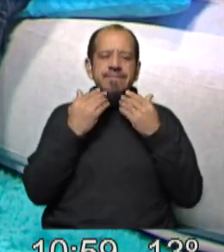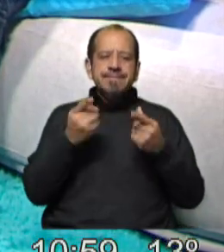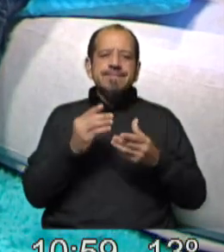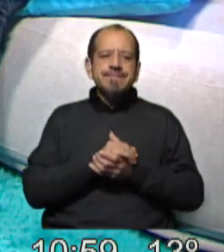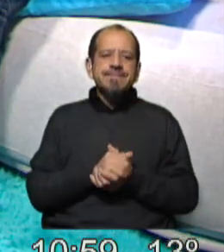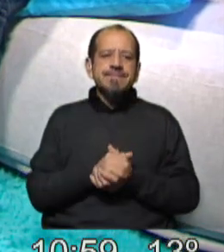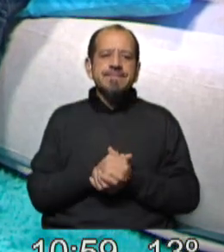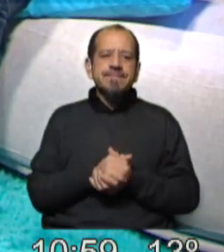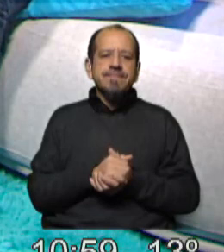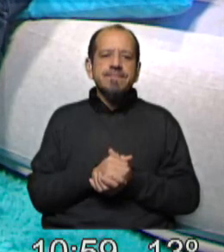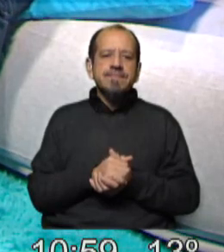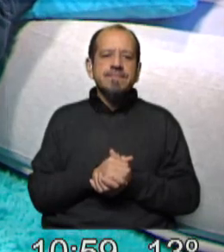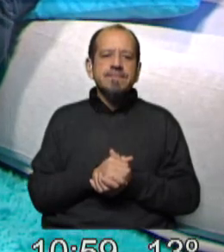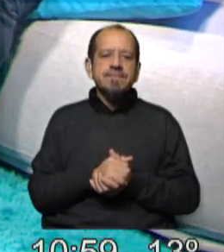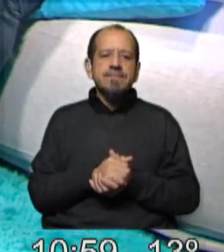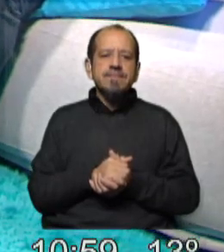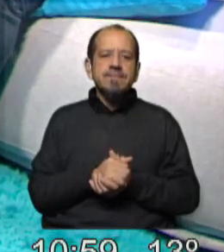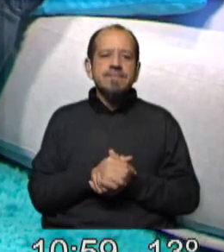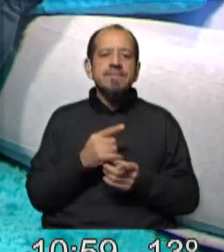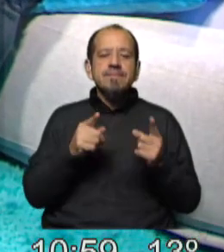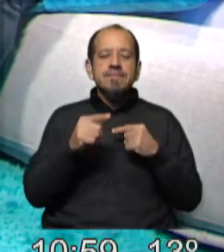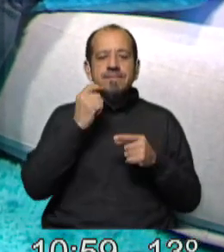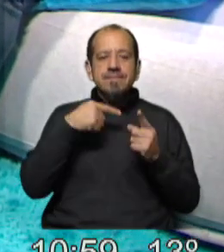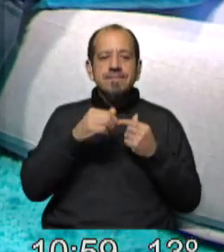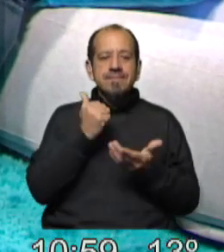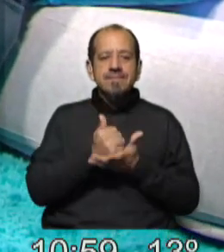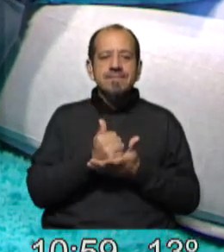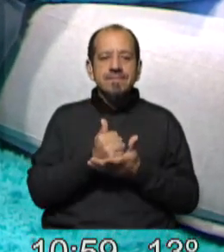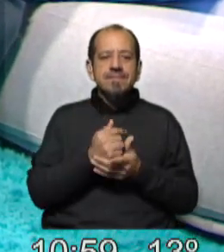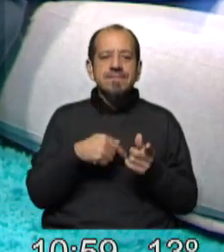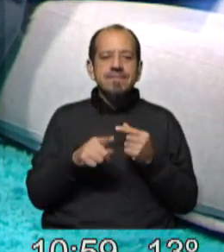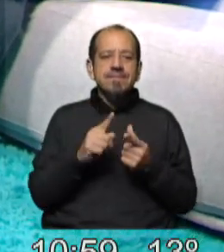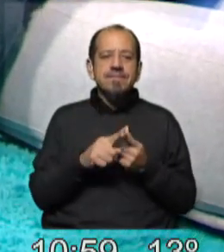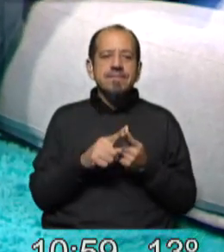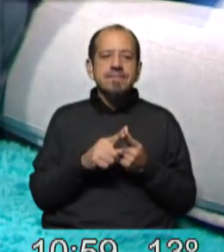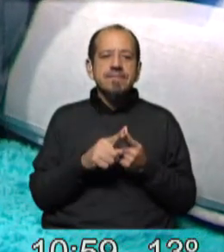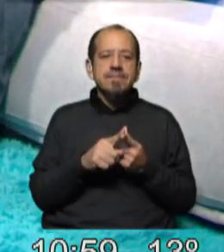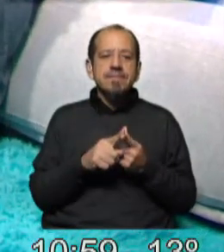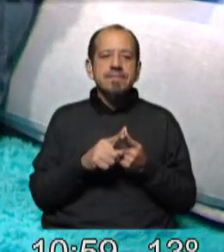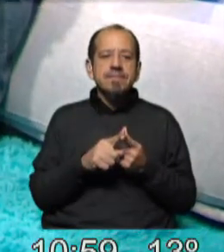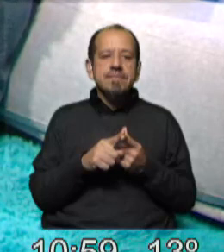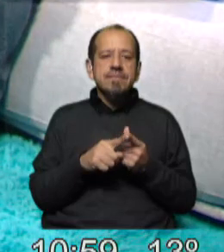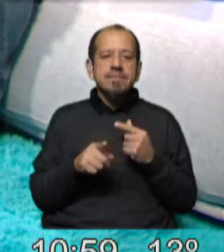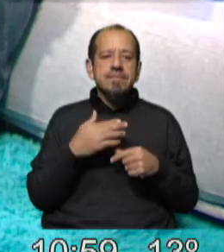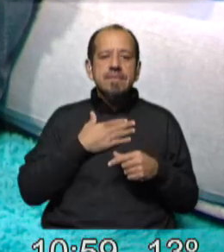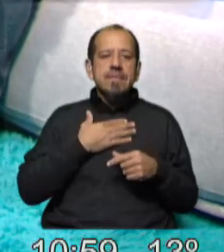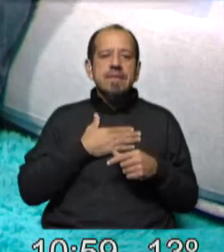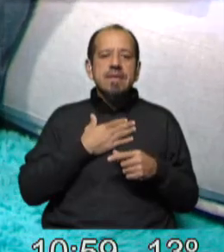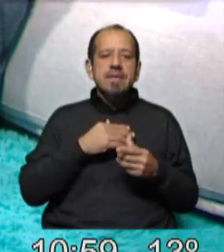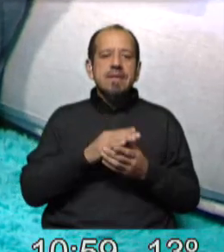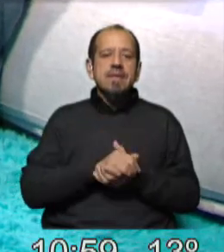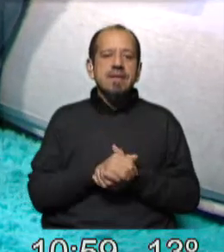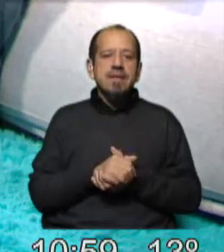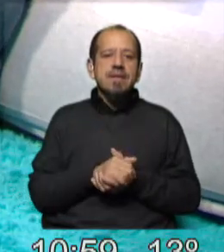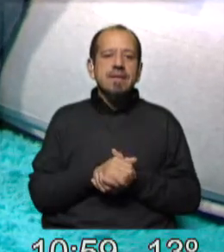venir a tus programas. Qué lindo que estés acá. Ay, gracias. Te veo re lindo. Y nada. Un placer, la verdad que me encantó.